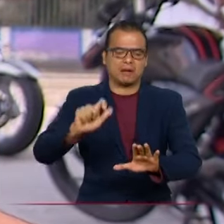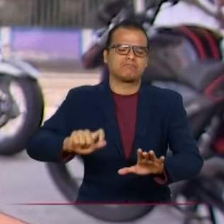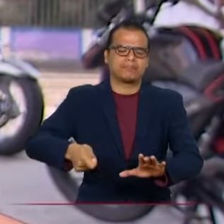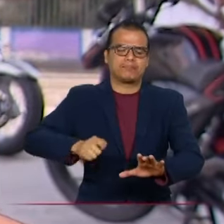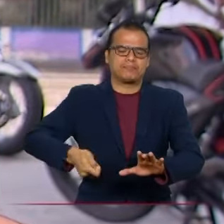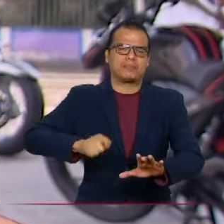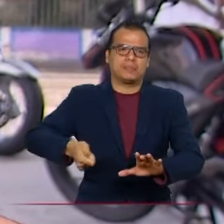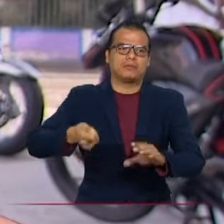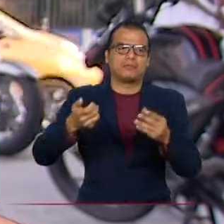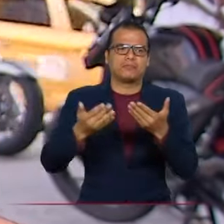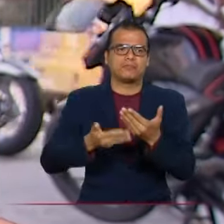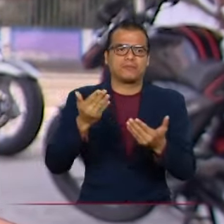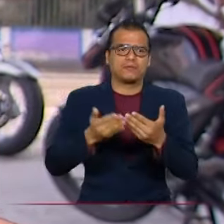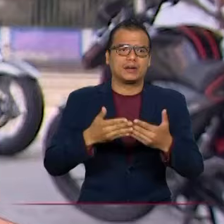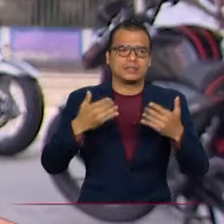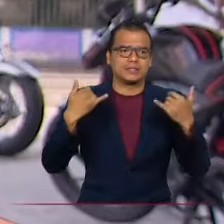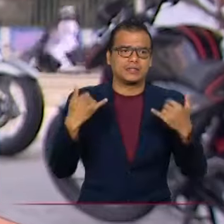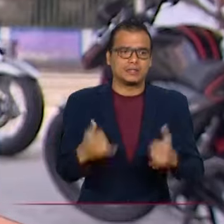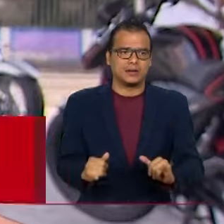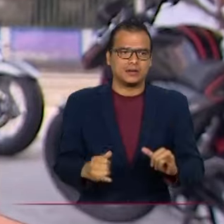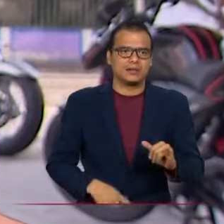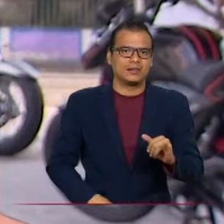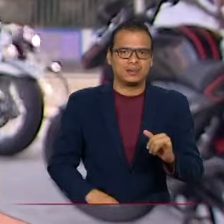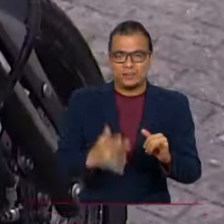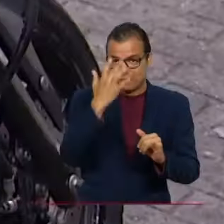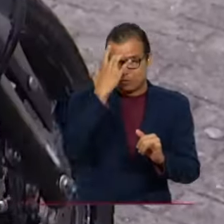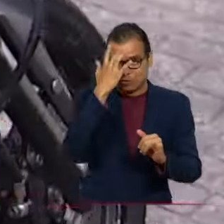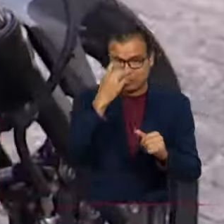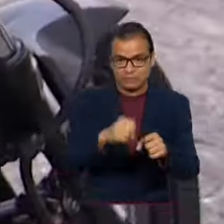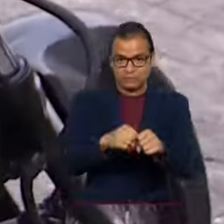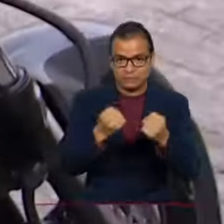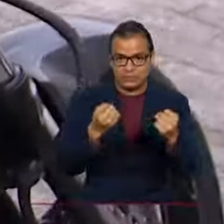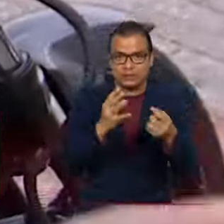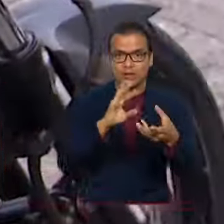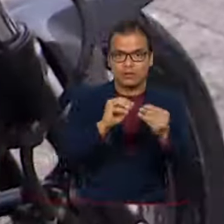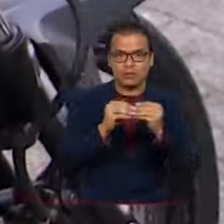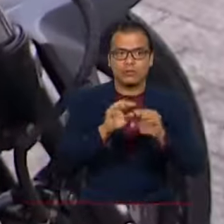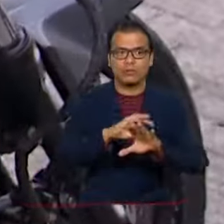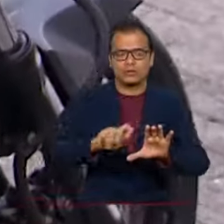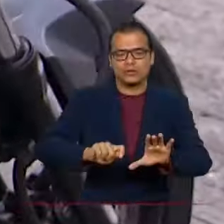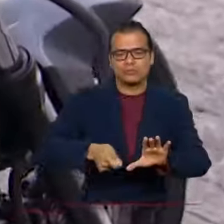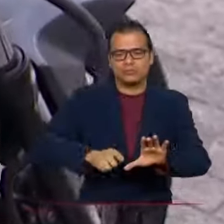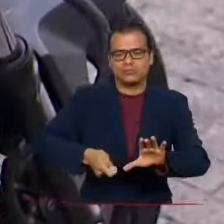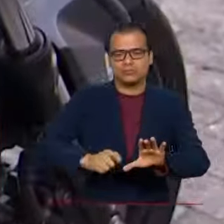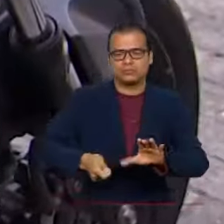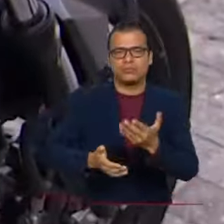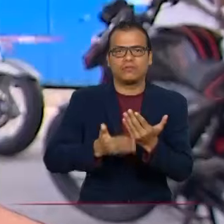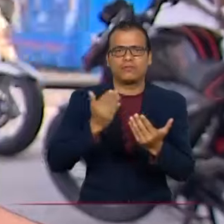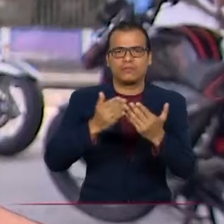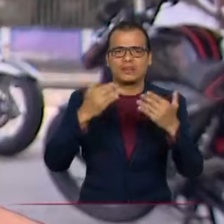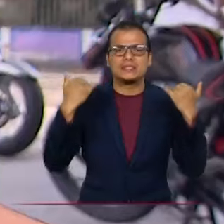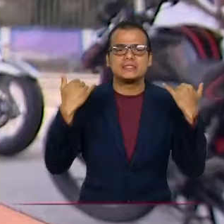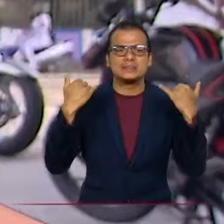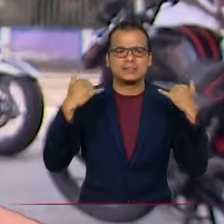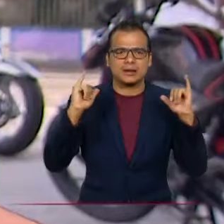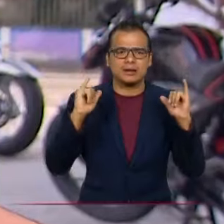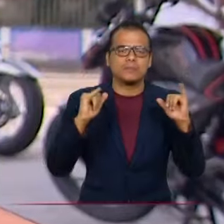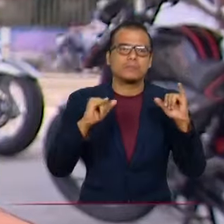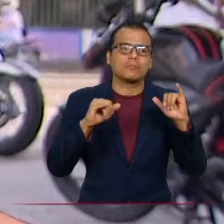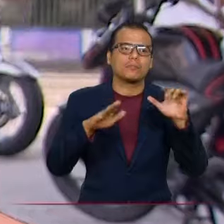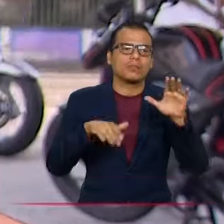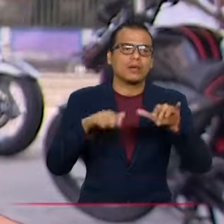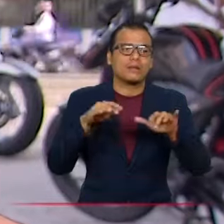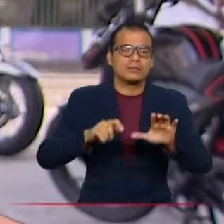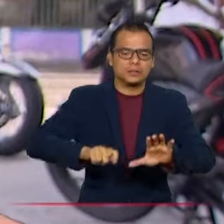atornillador, ese golpe daña las claves y es más fácil girar. Y también a veces con